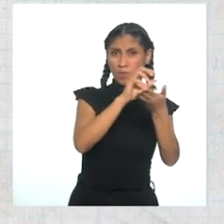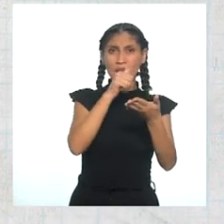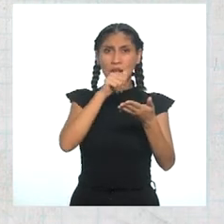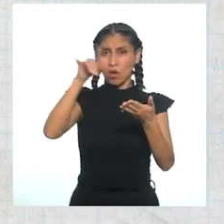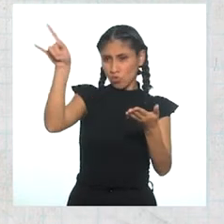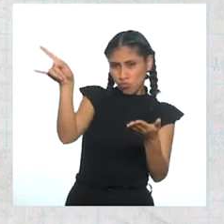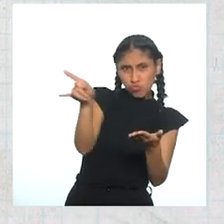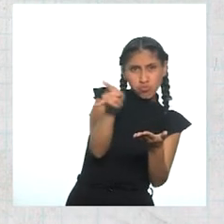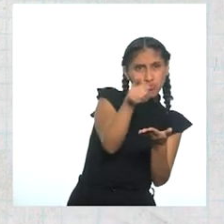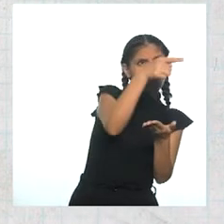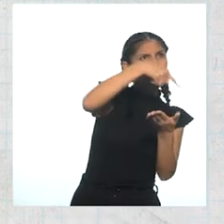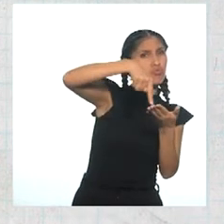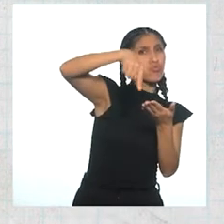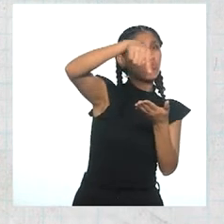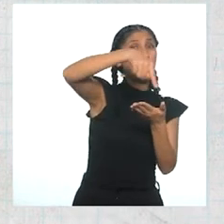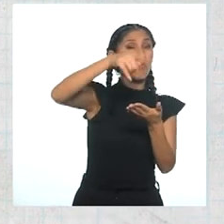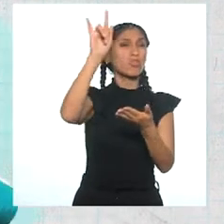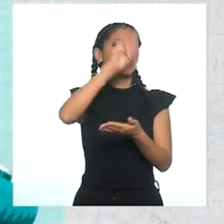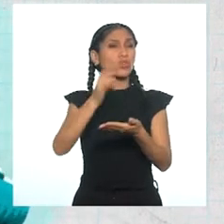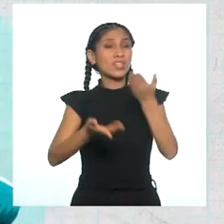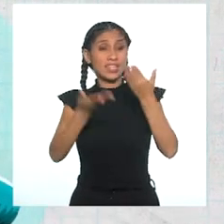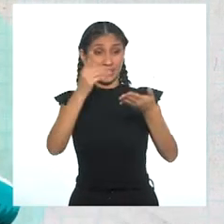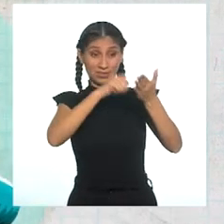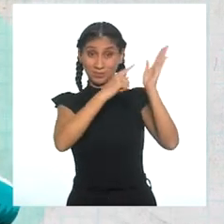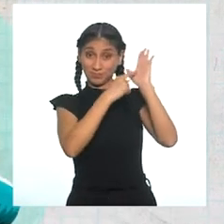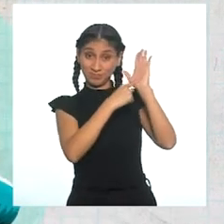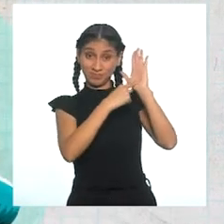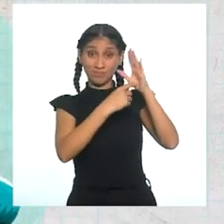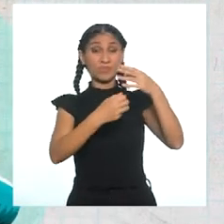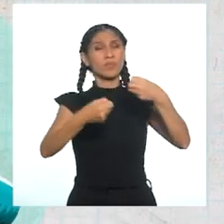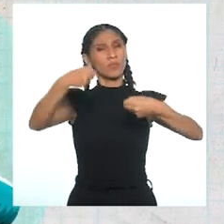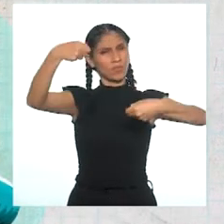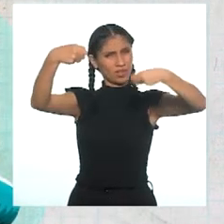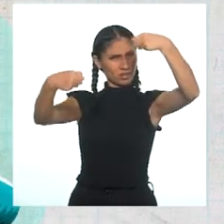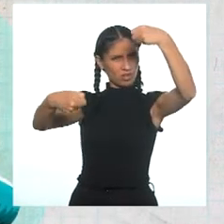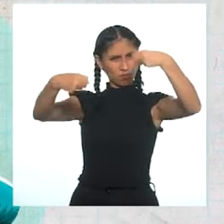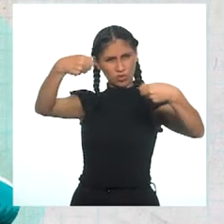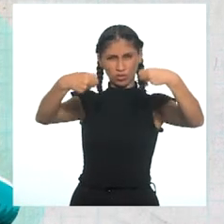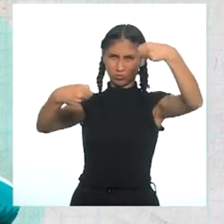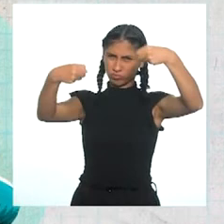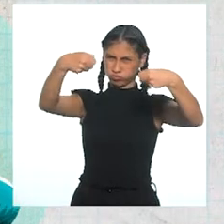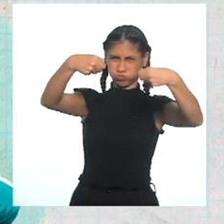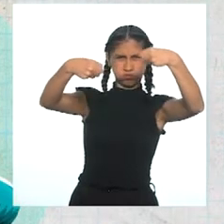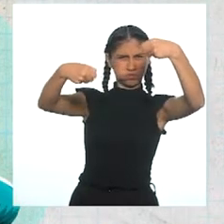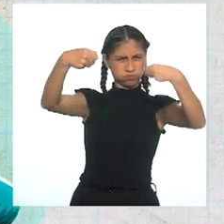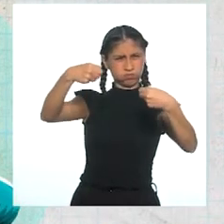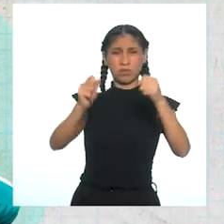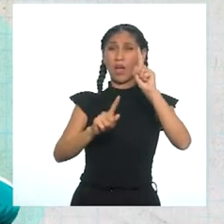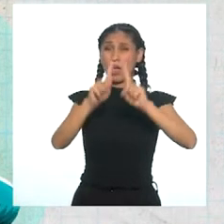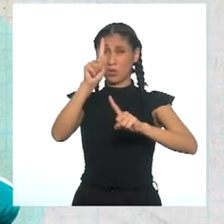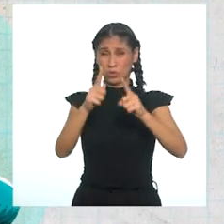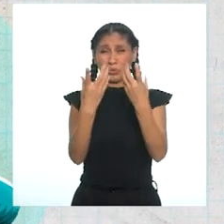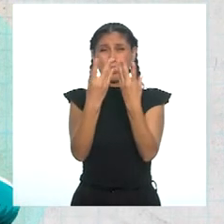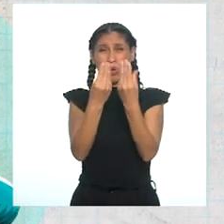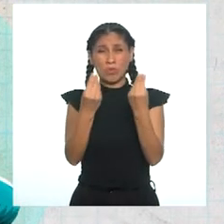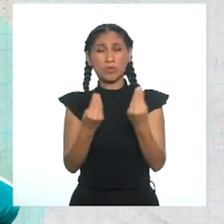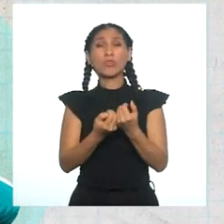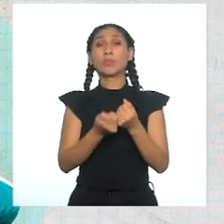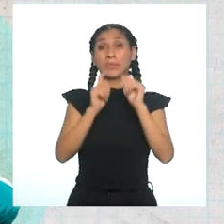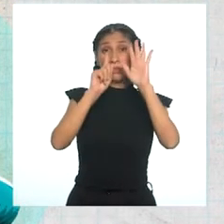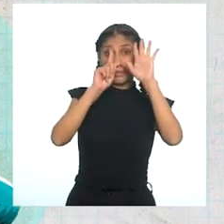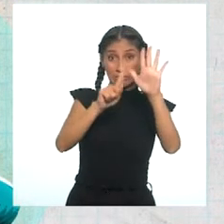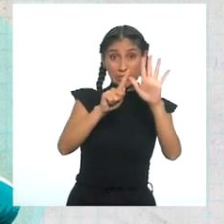poblaciones vulnerables, se utilizan los camiones cisterna. Uno de estos tiene una capacidad de